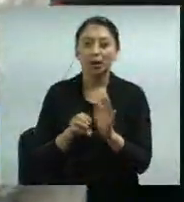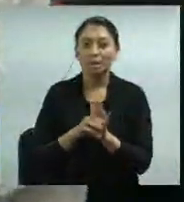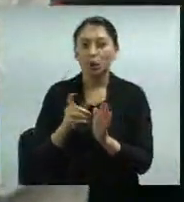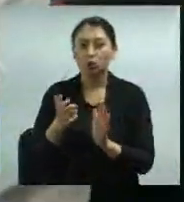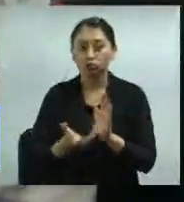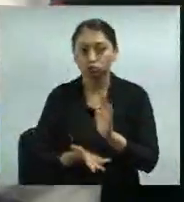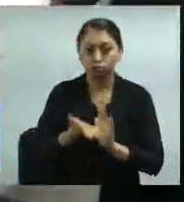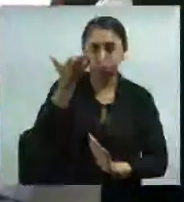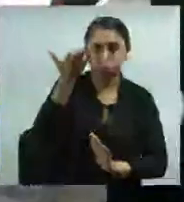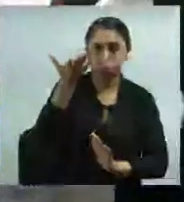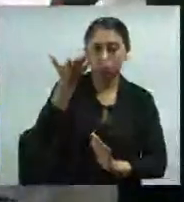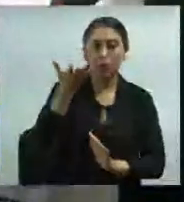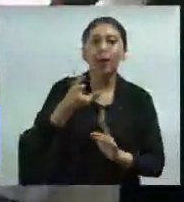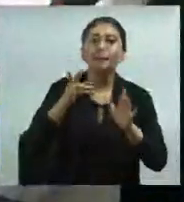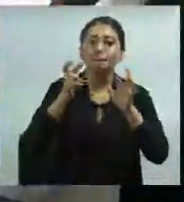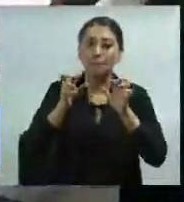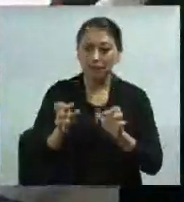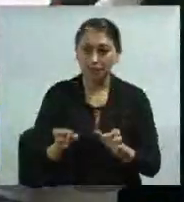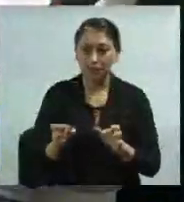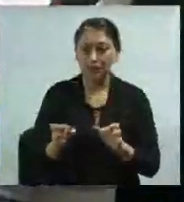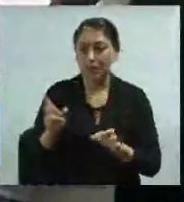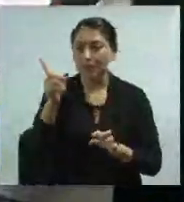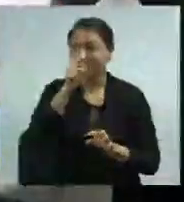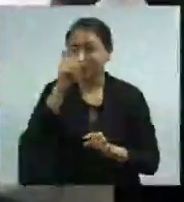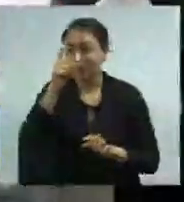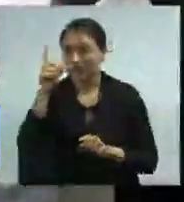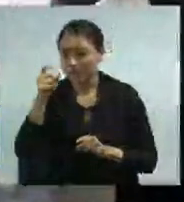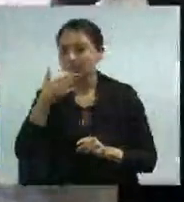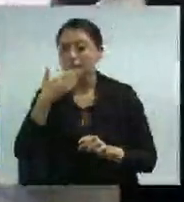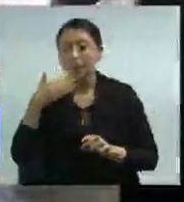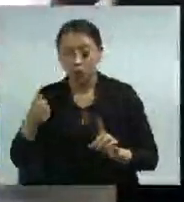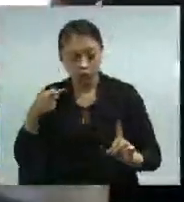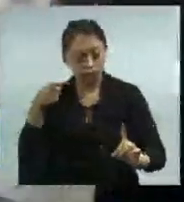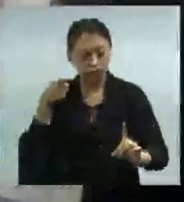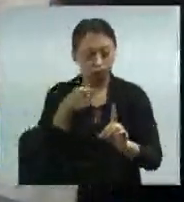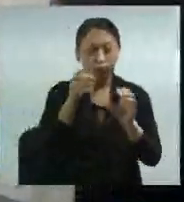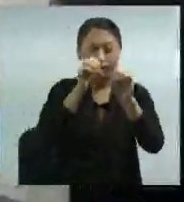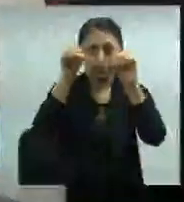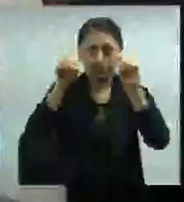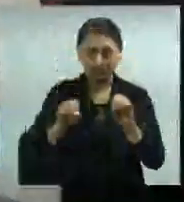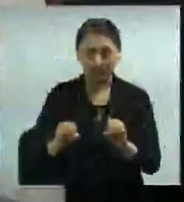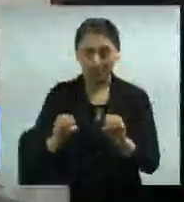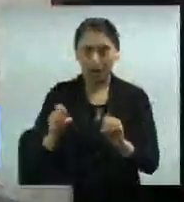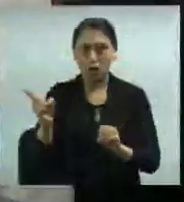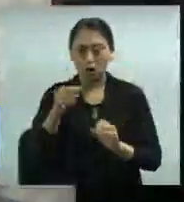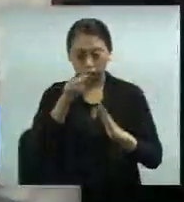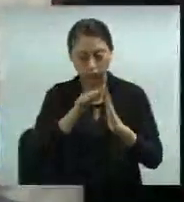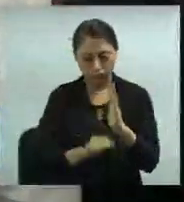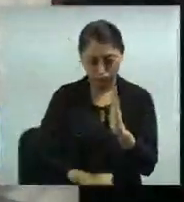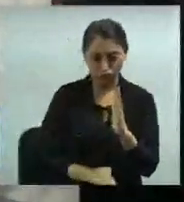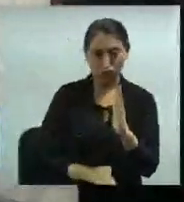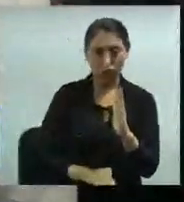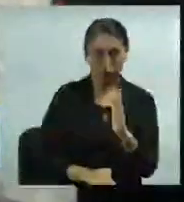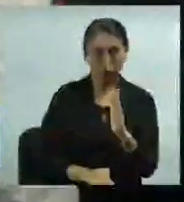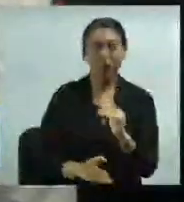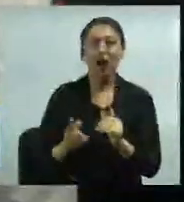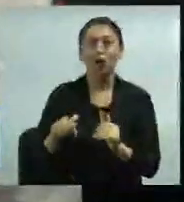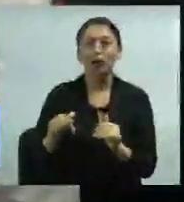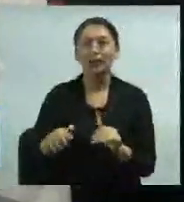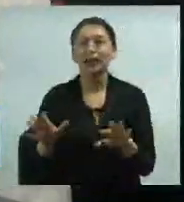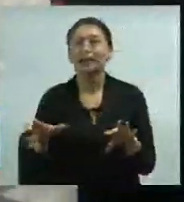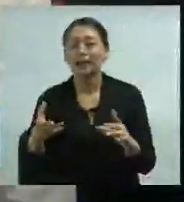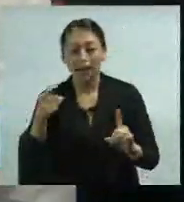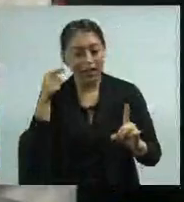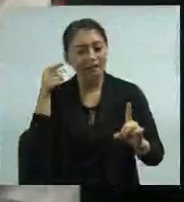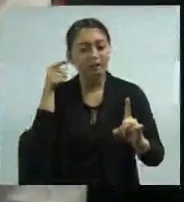precios. Distinguidos colegas, trabajemos mejor con un enfoque de sistemas, no un enfoque reduccionista. Eso es lo que está pasando aquí,